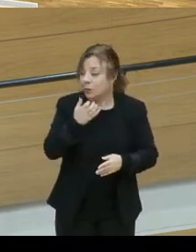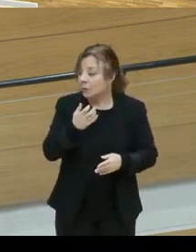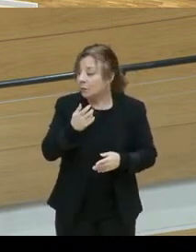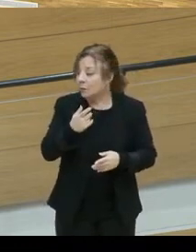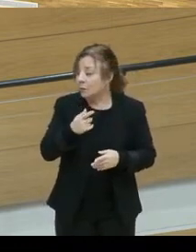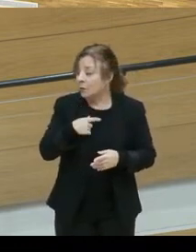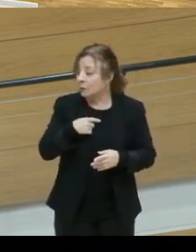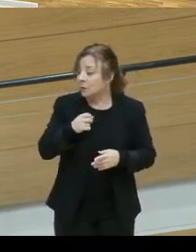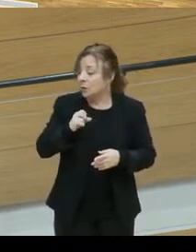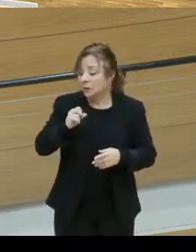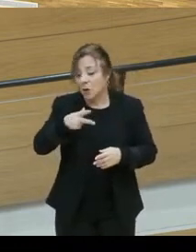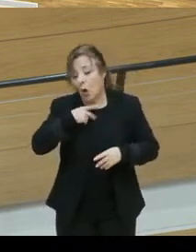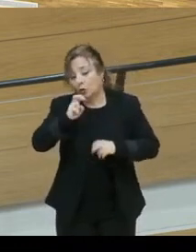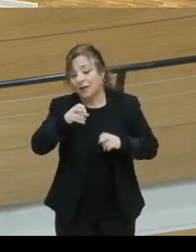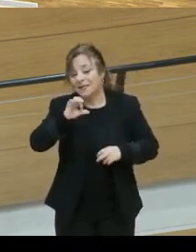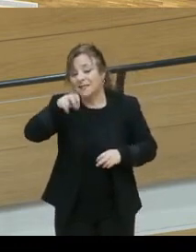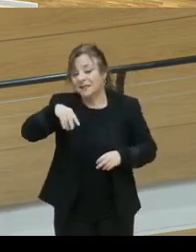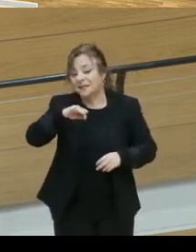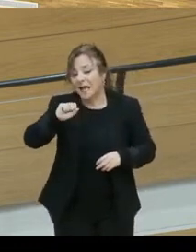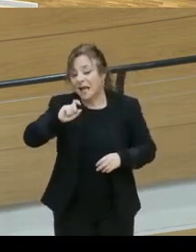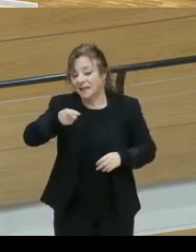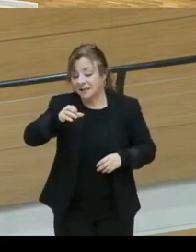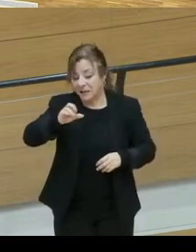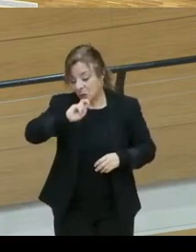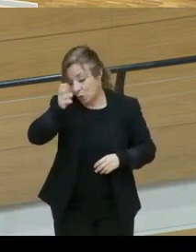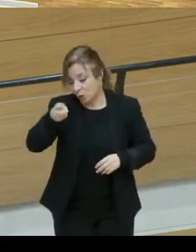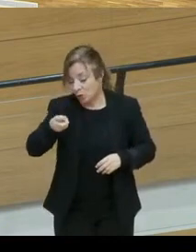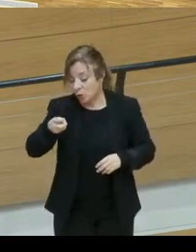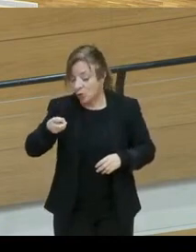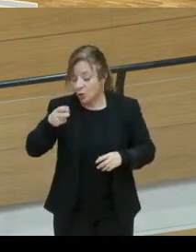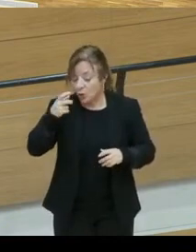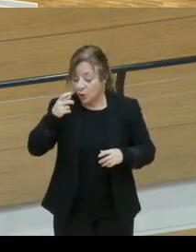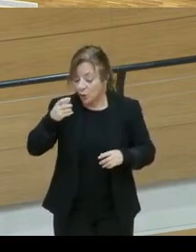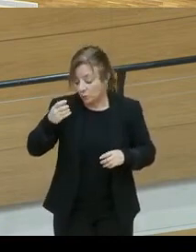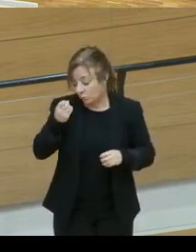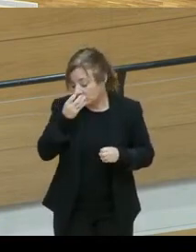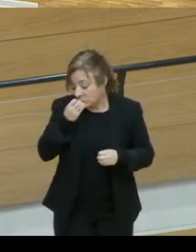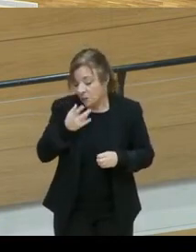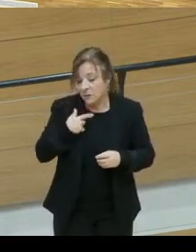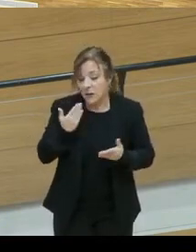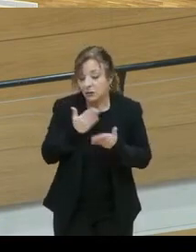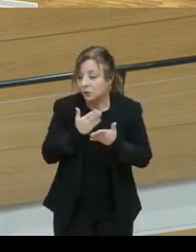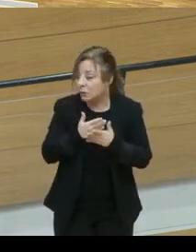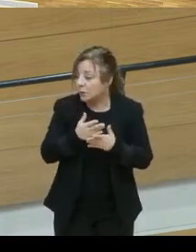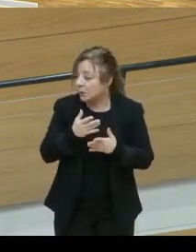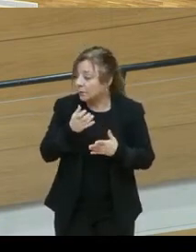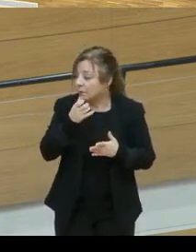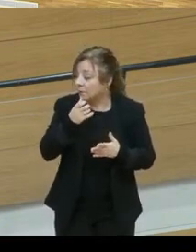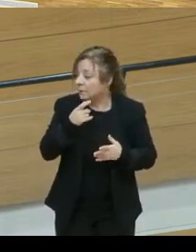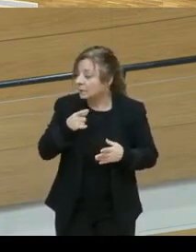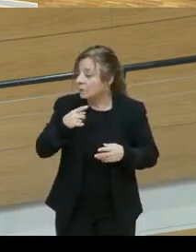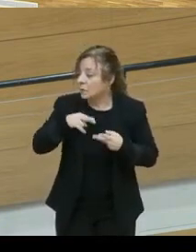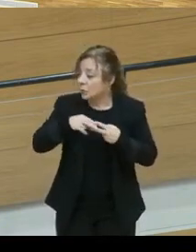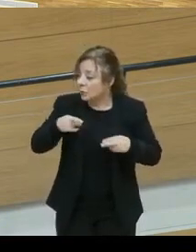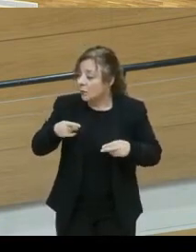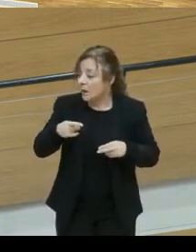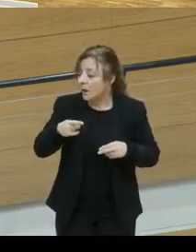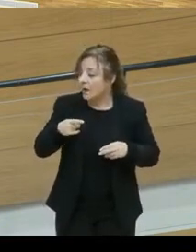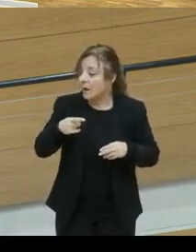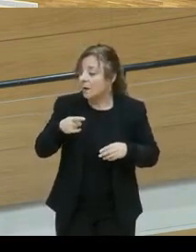otras sintasas de otros organismos que ya se han estudiado, como por ejemplo las de Arabidopsis, que es un genoma